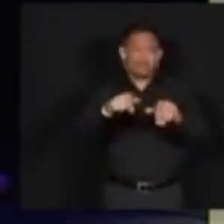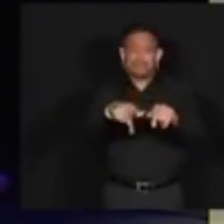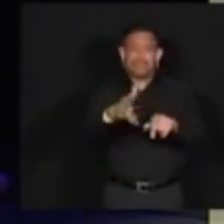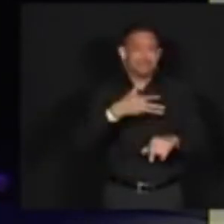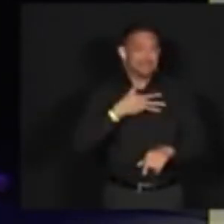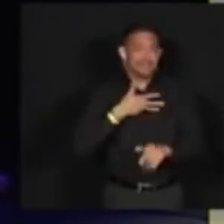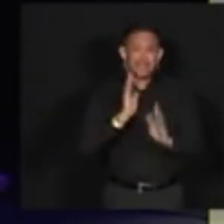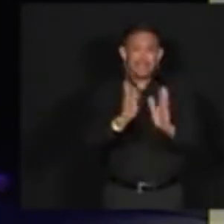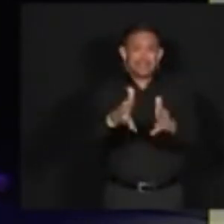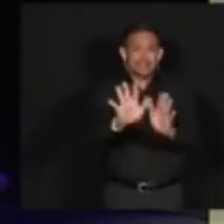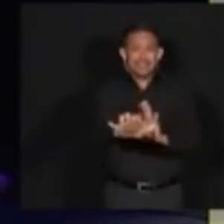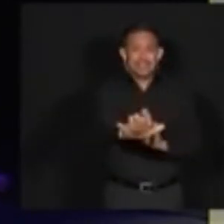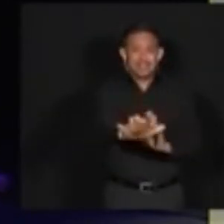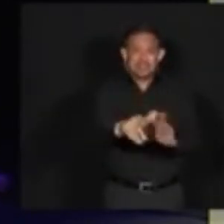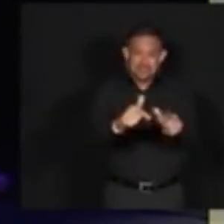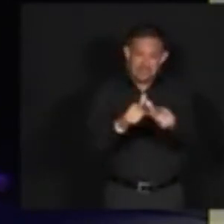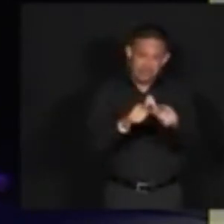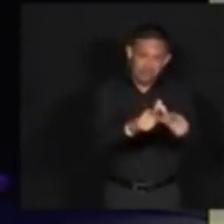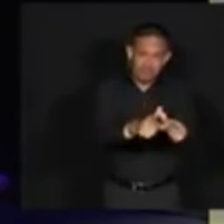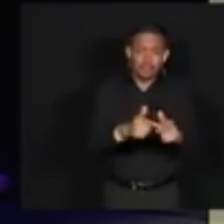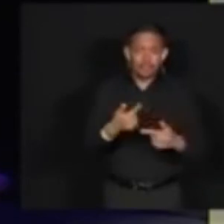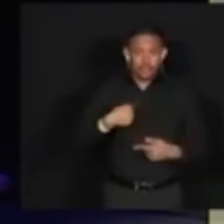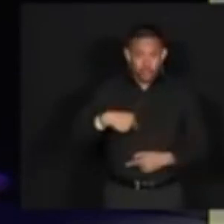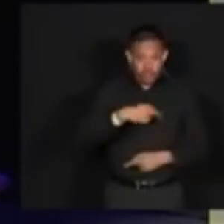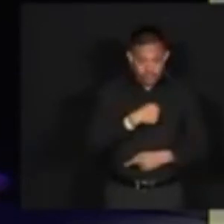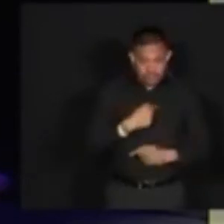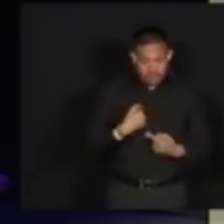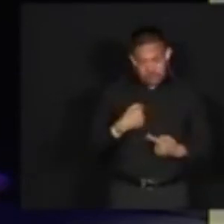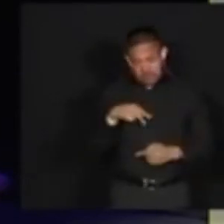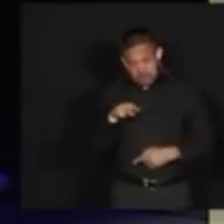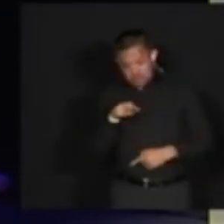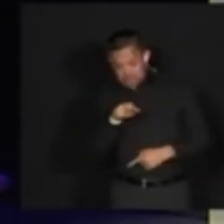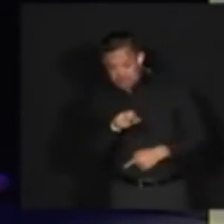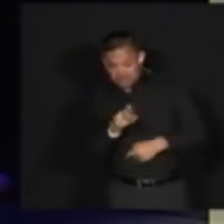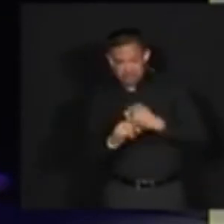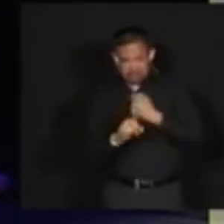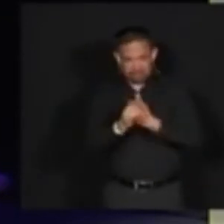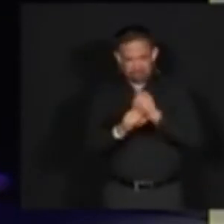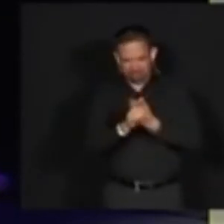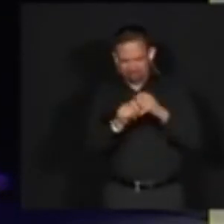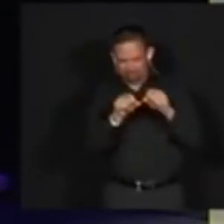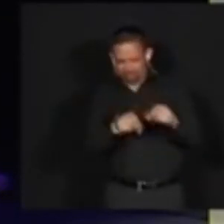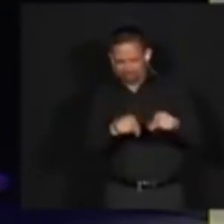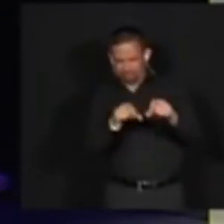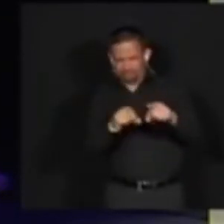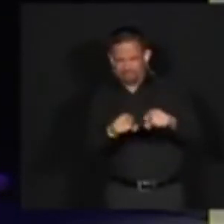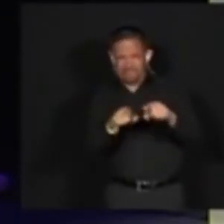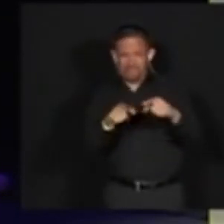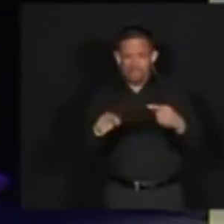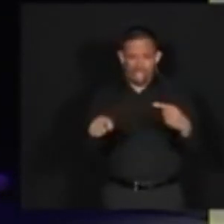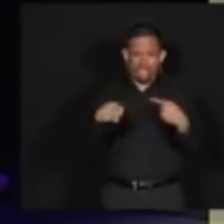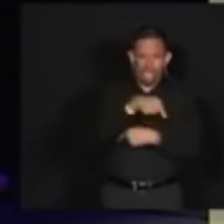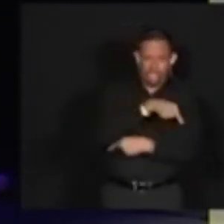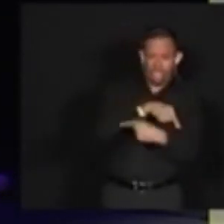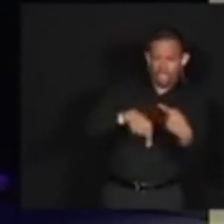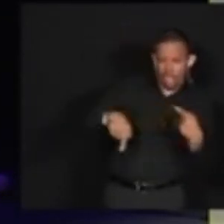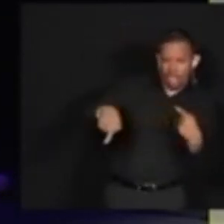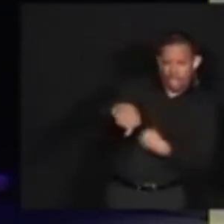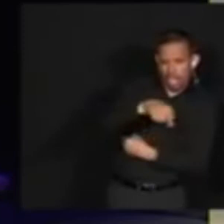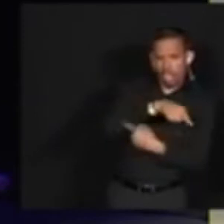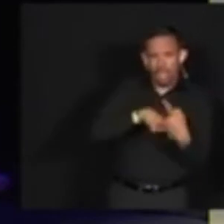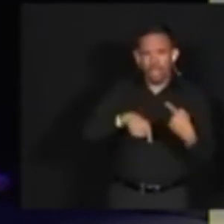claramente mantenidas. Para nosotros, la problematización consistente en la discusión que lleva una